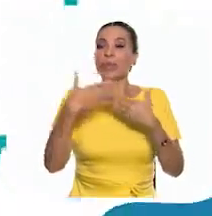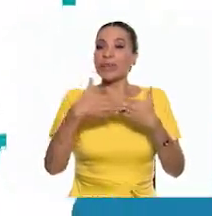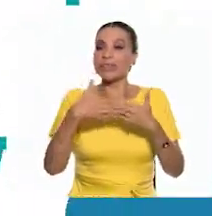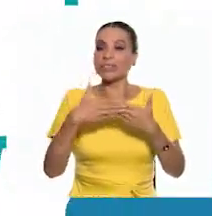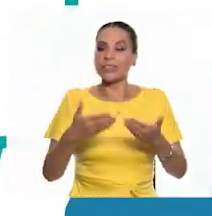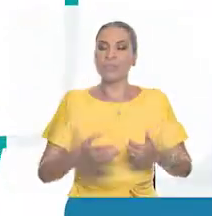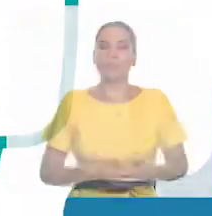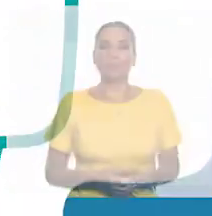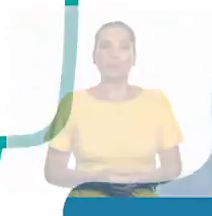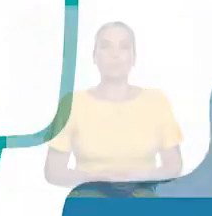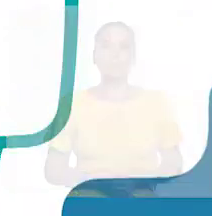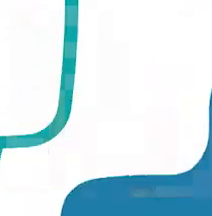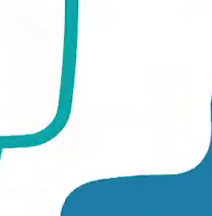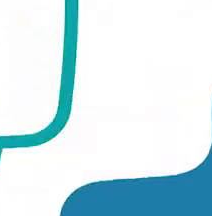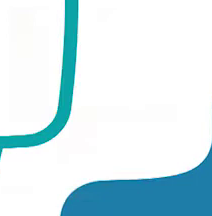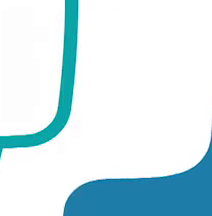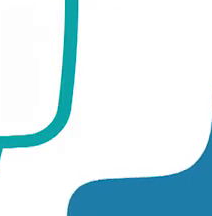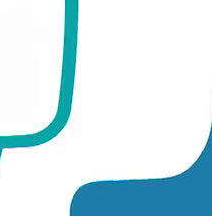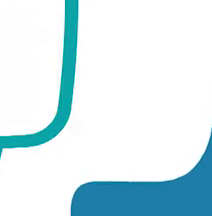próxima.